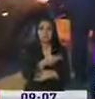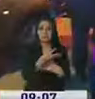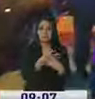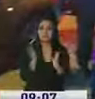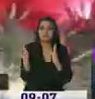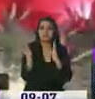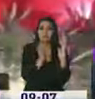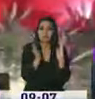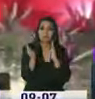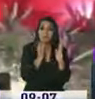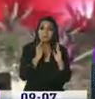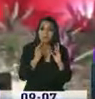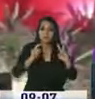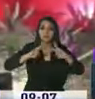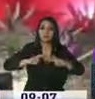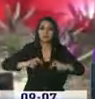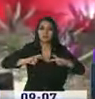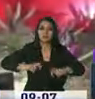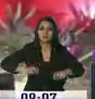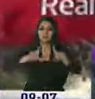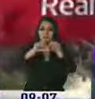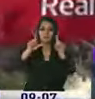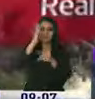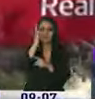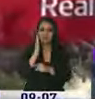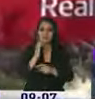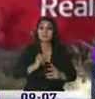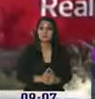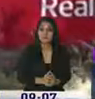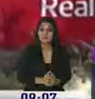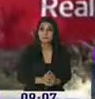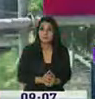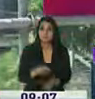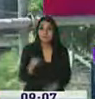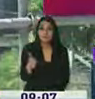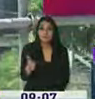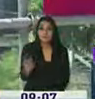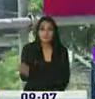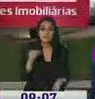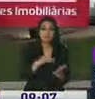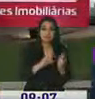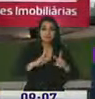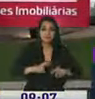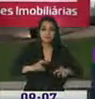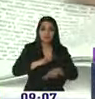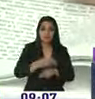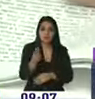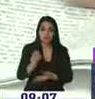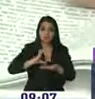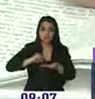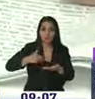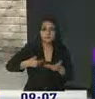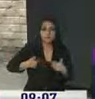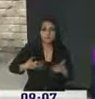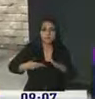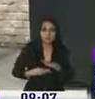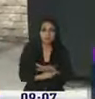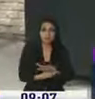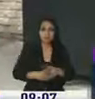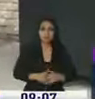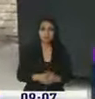preventiva para las investigaciones en el caso Odebrecht, en el cual fue vinculado por el supuesto delito de asociación ilícita.